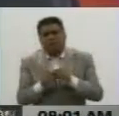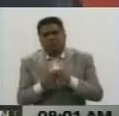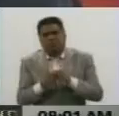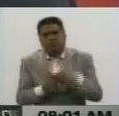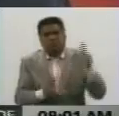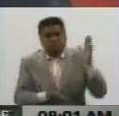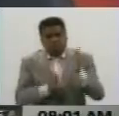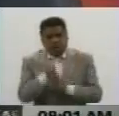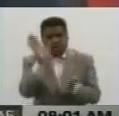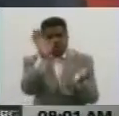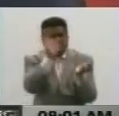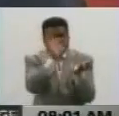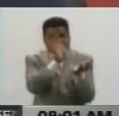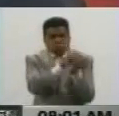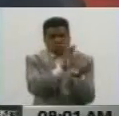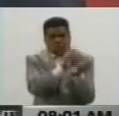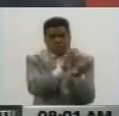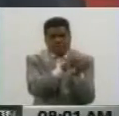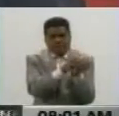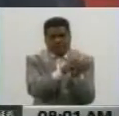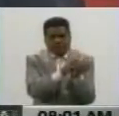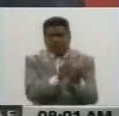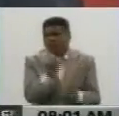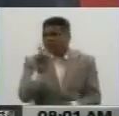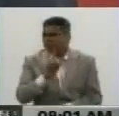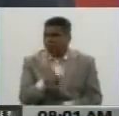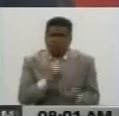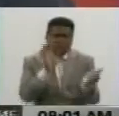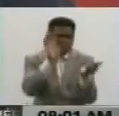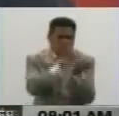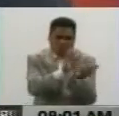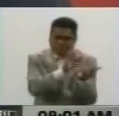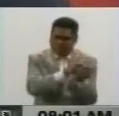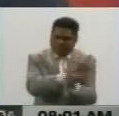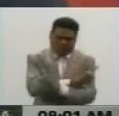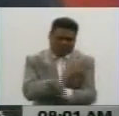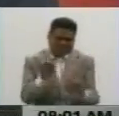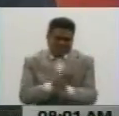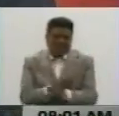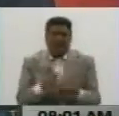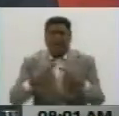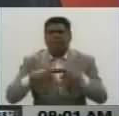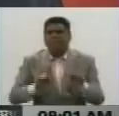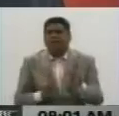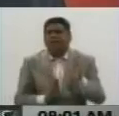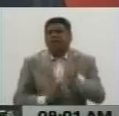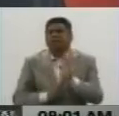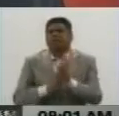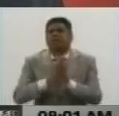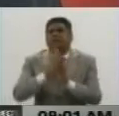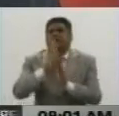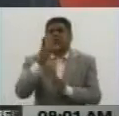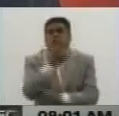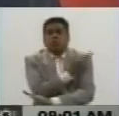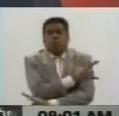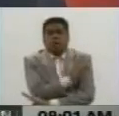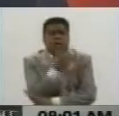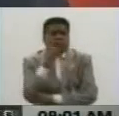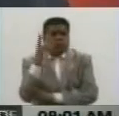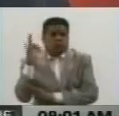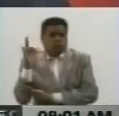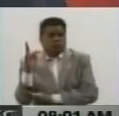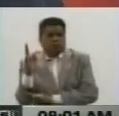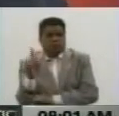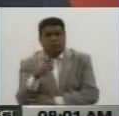Bueno, no llega hasta el estado de Nueva Esparta, pero el desarrollo minero ecológico es una política de